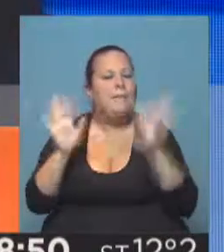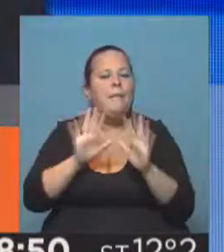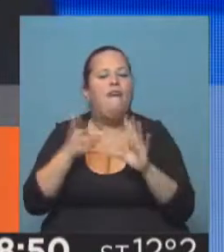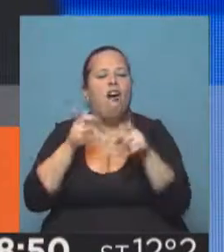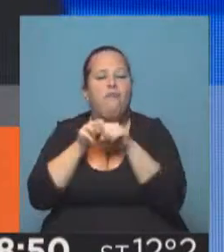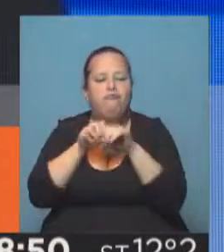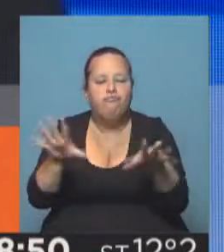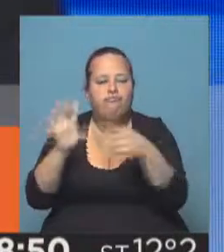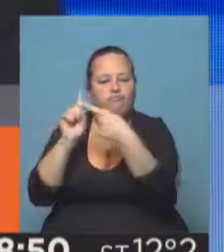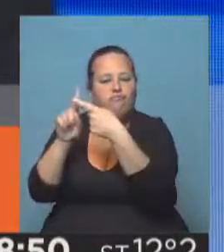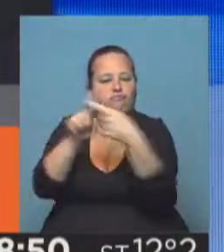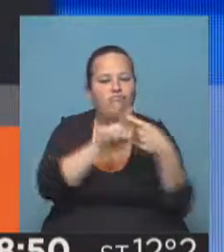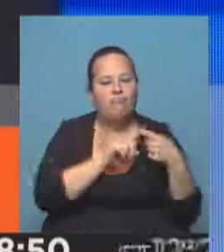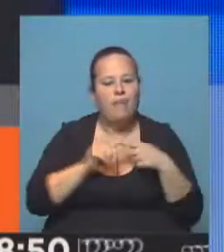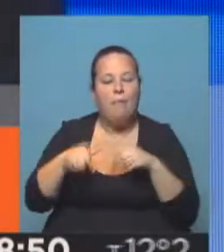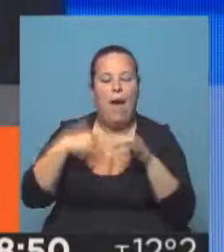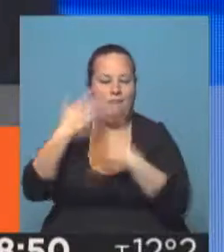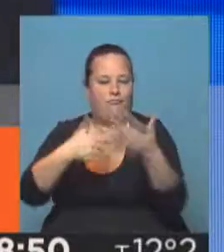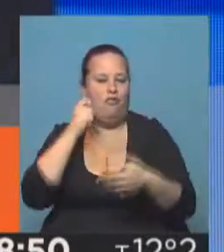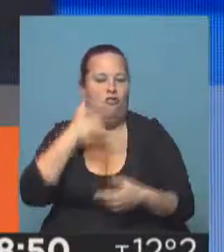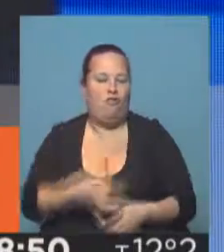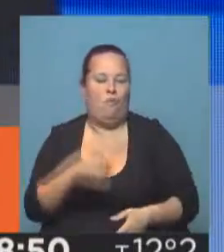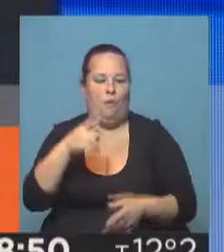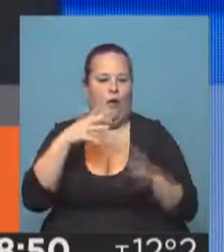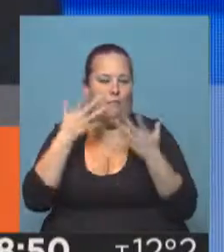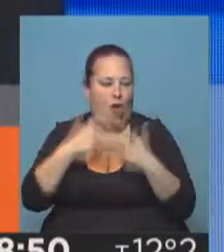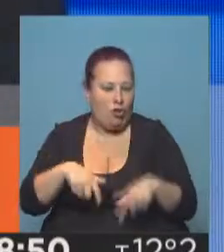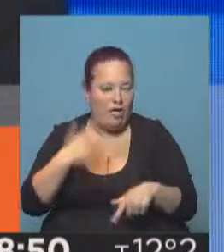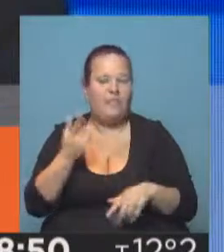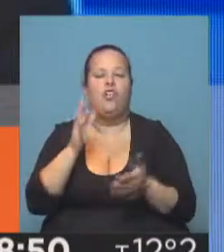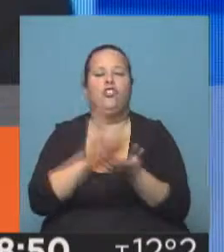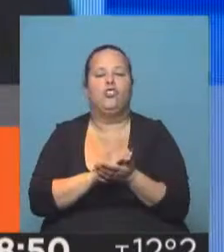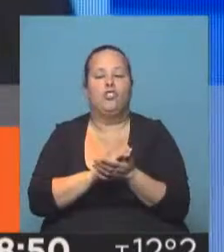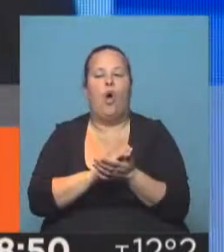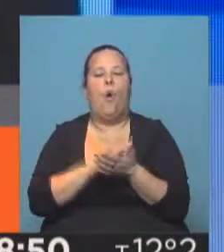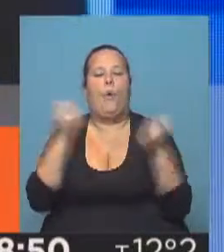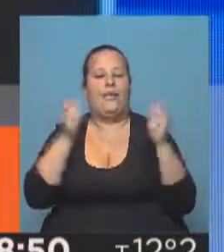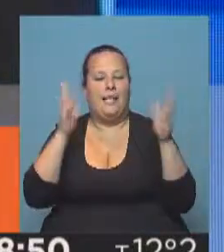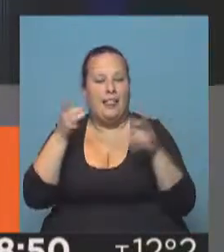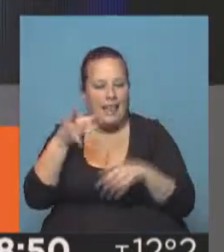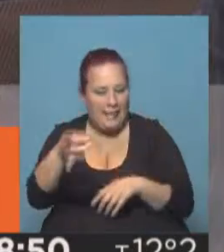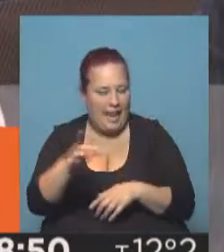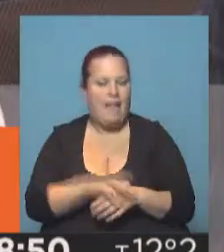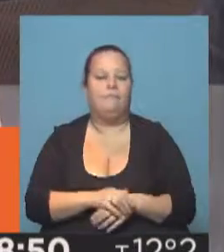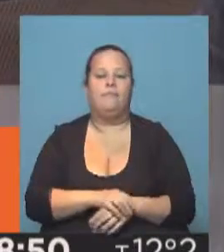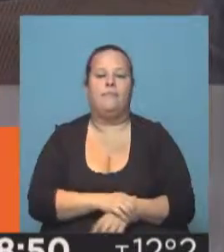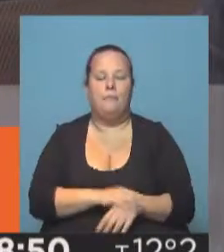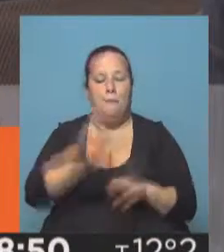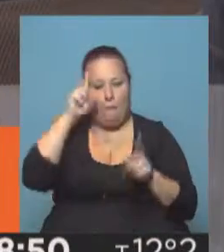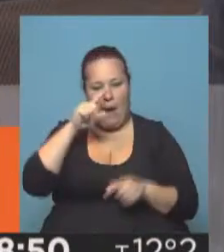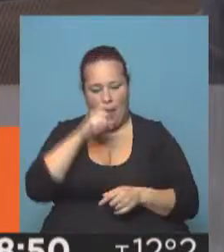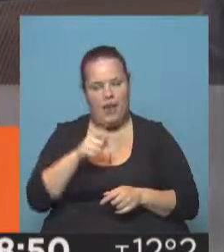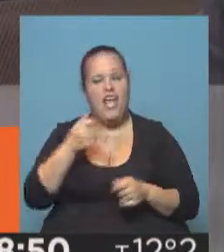red para llevar adelante todos esos proyectos muy ambiciosos, por ejemplo, en el tema de transporte ferroviario, ¿no? El Plan Belgrano. La